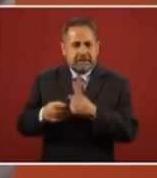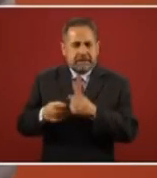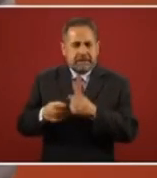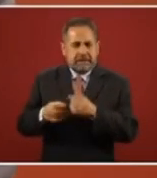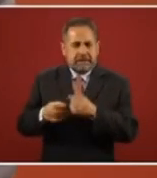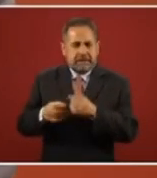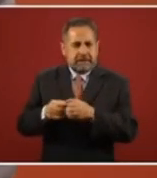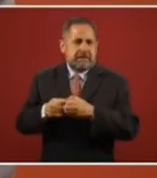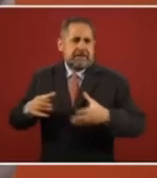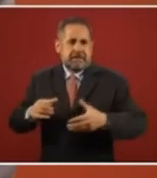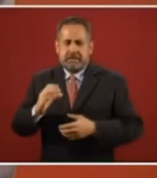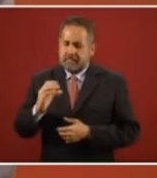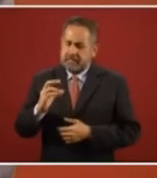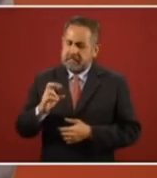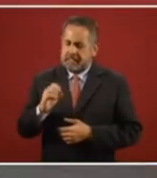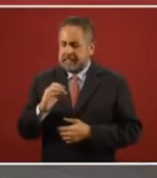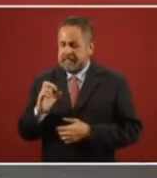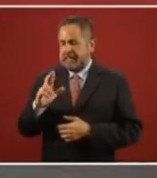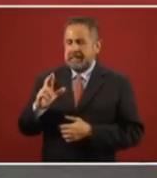scout